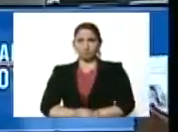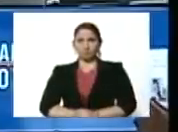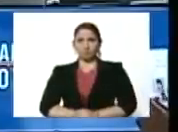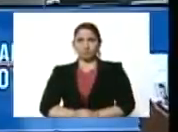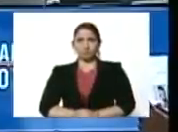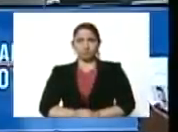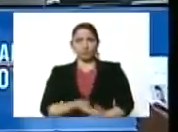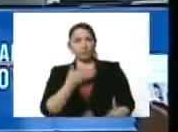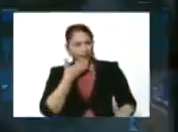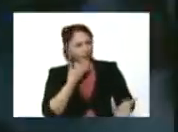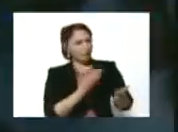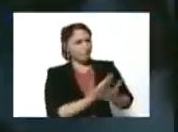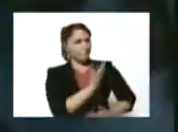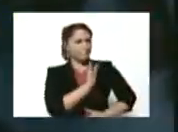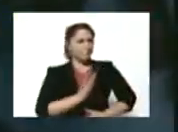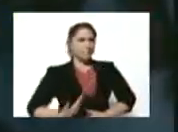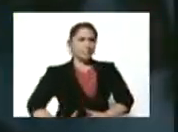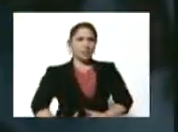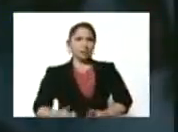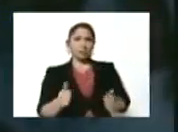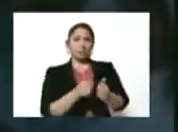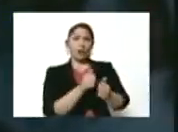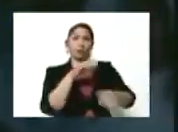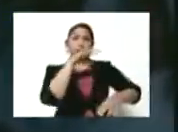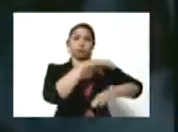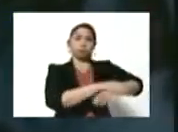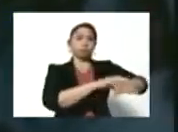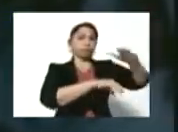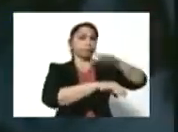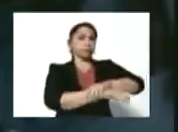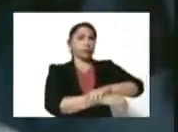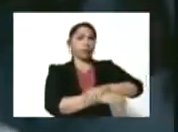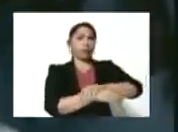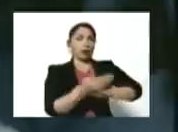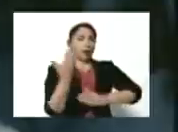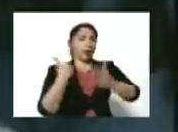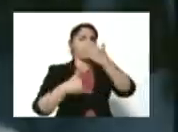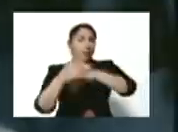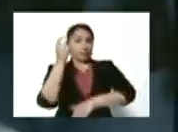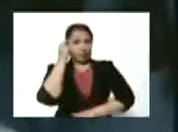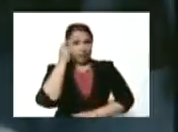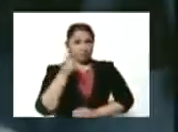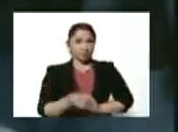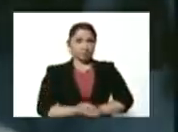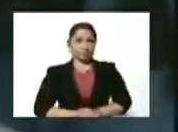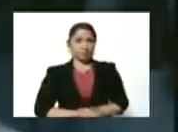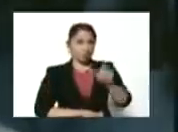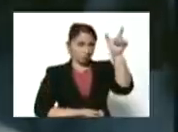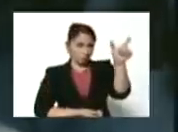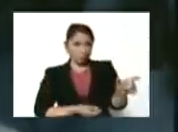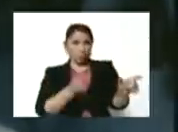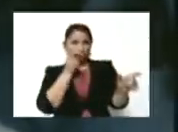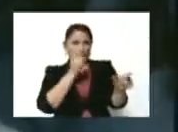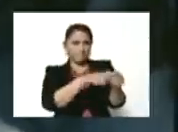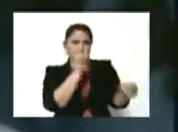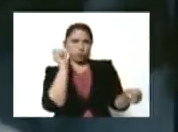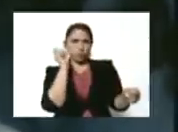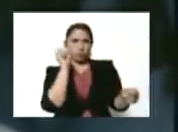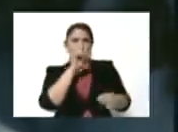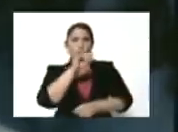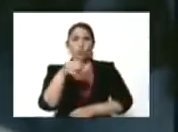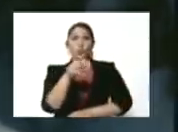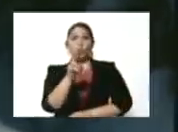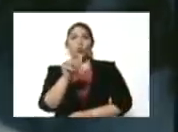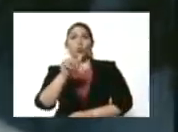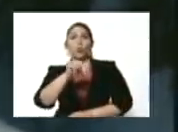Muchas gracias, presidente. Con la captura ocurrida en días pasados de este desertor, Juan